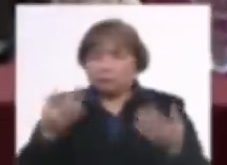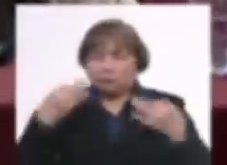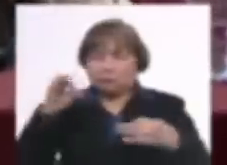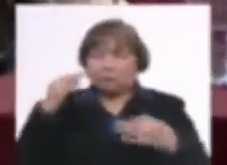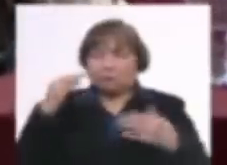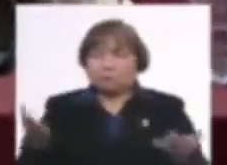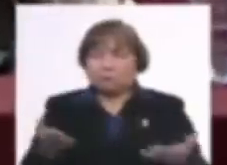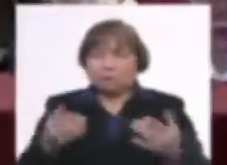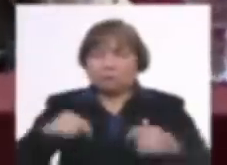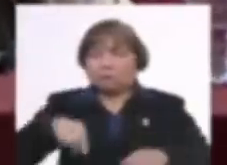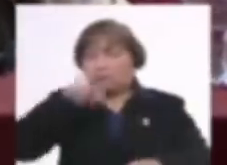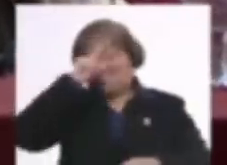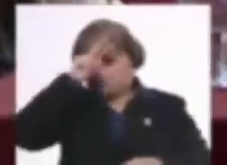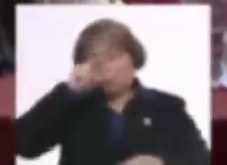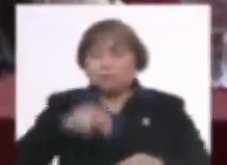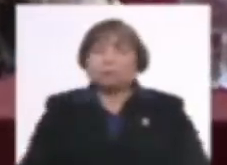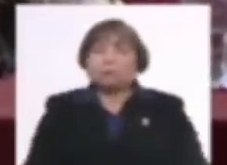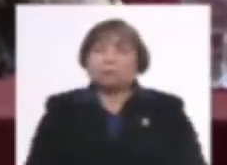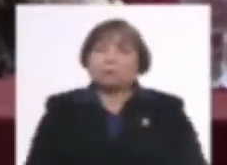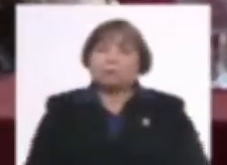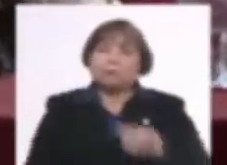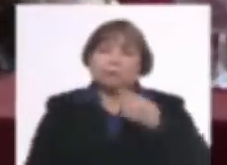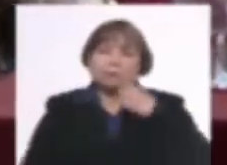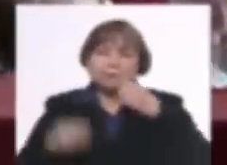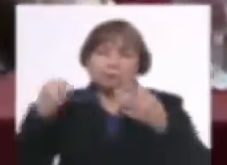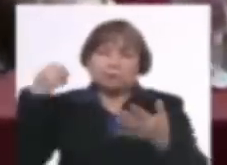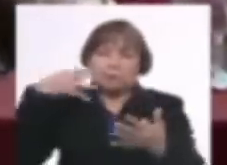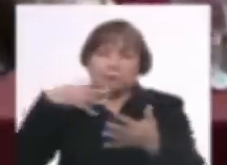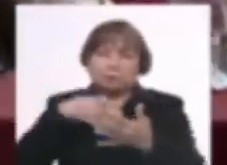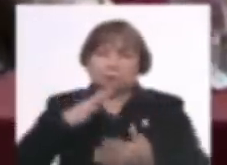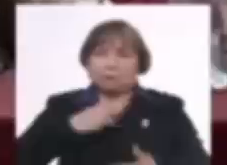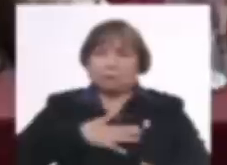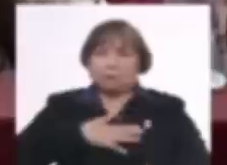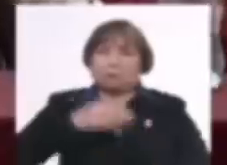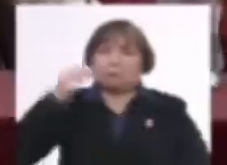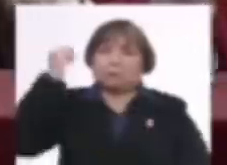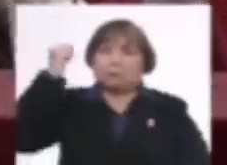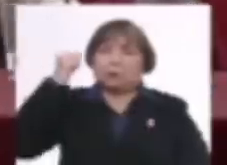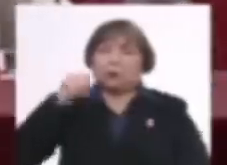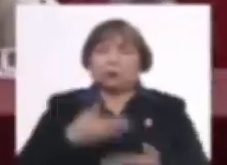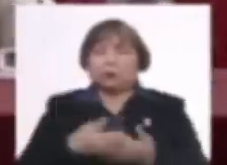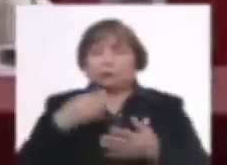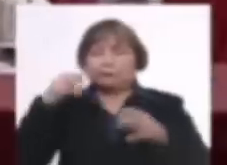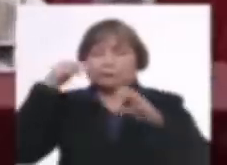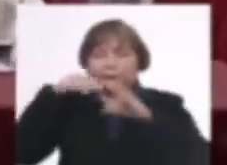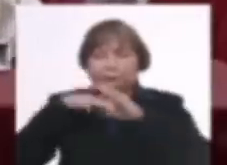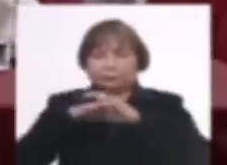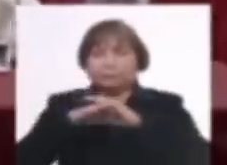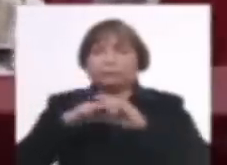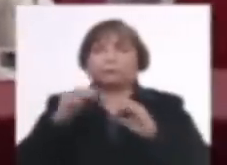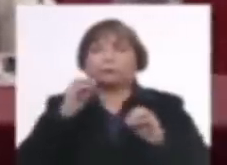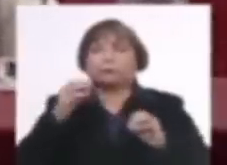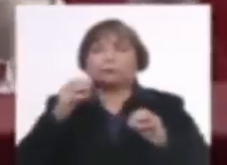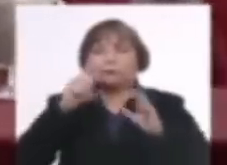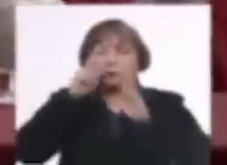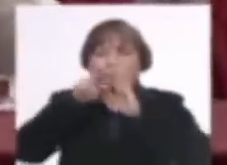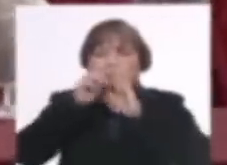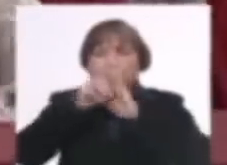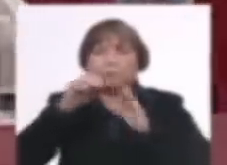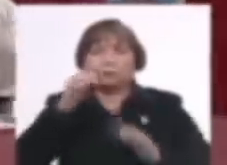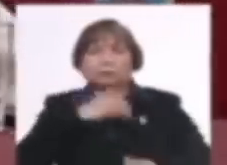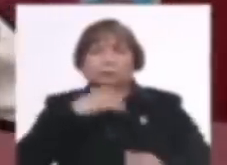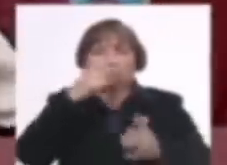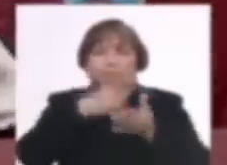siempre en el país. Se me ha vulnerado mis derechos. Se ha filtrado un audio donde me he